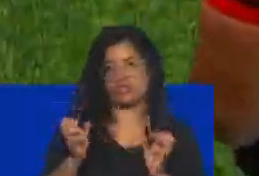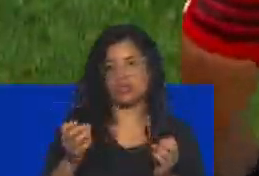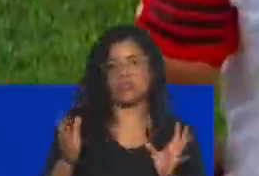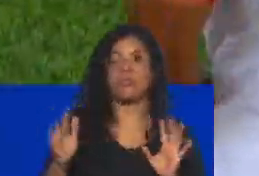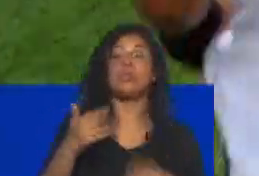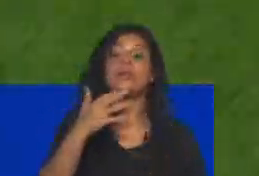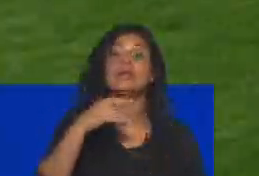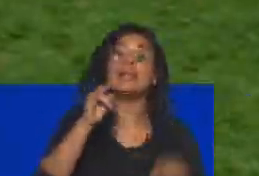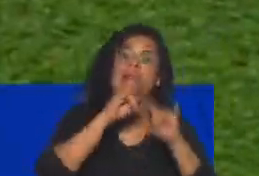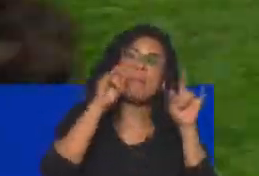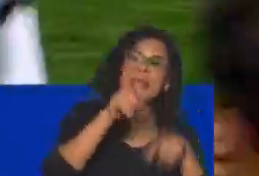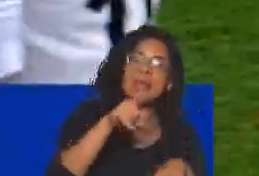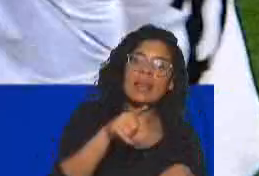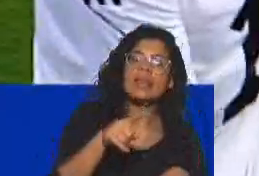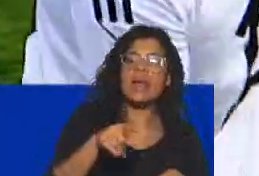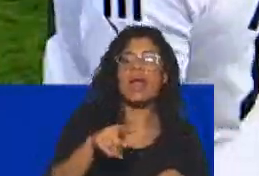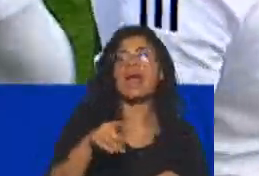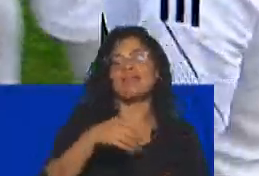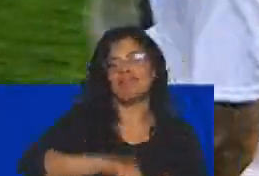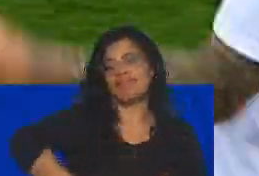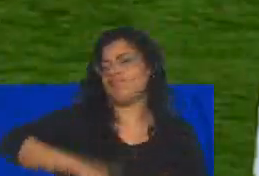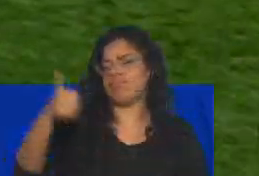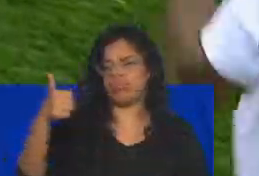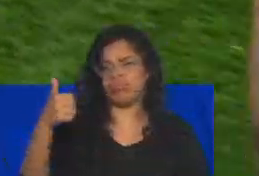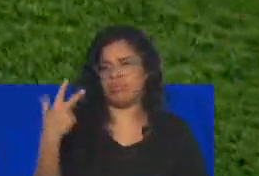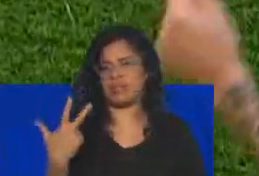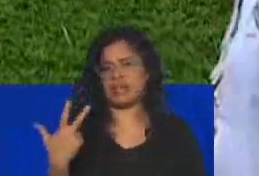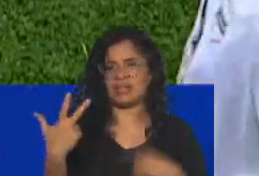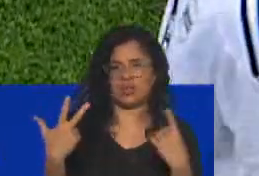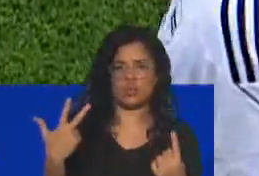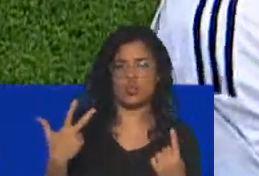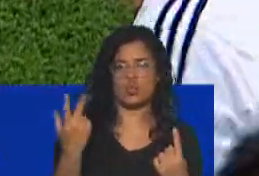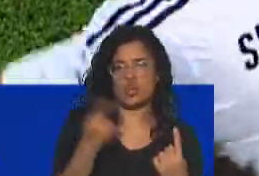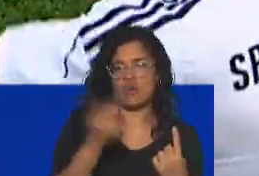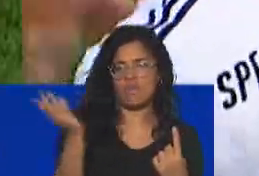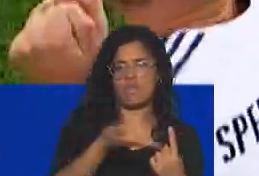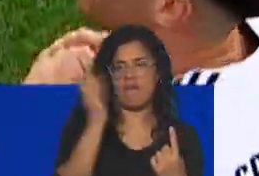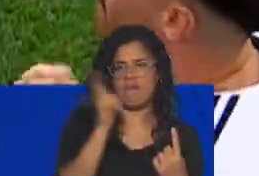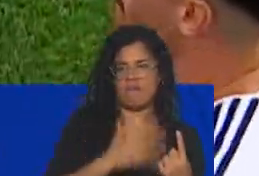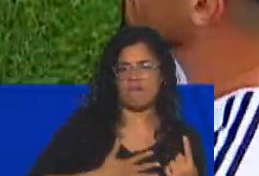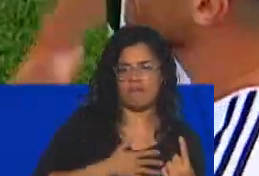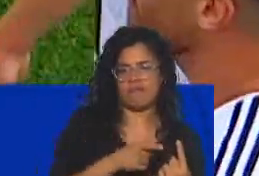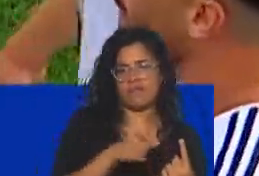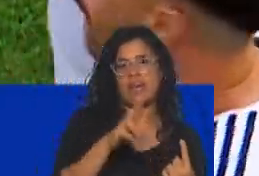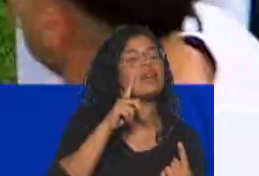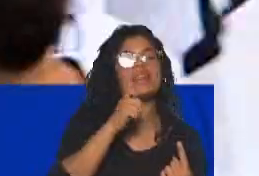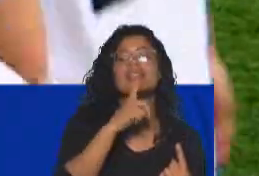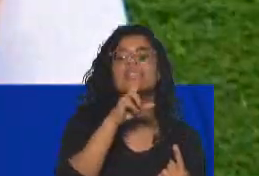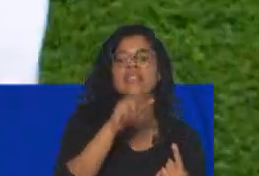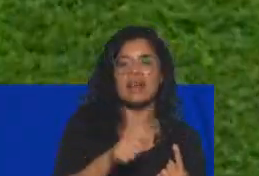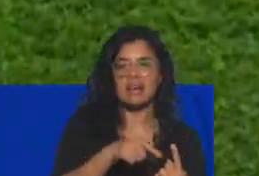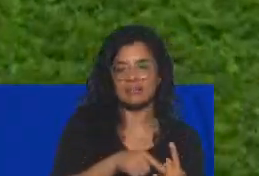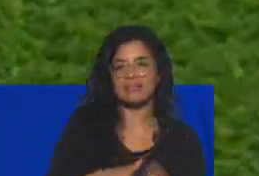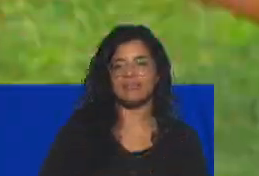pero Independiente terminó ganando con contundencia 3-1 sobre el equipo deportivo Ristra. Señores, ya lo vi en el VAR, te vi la